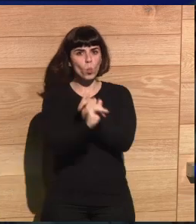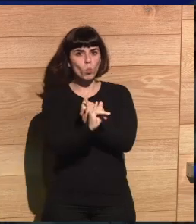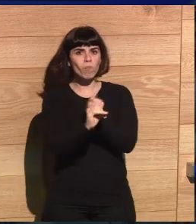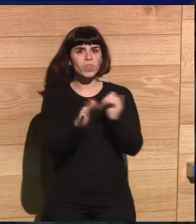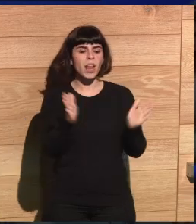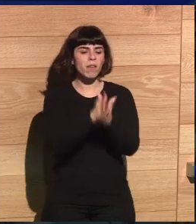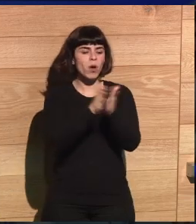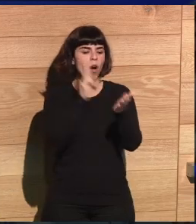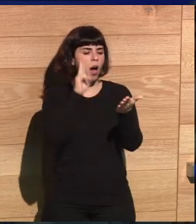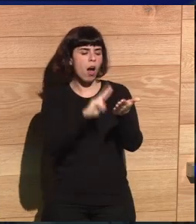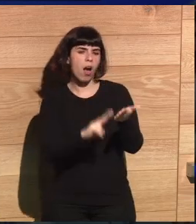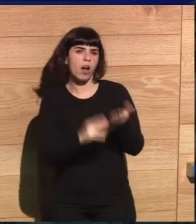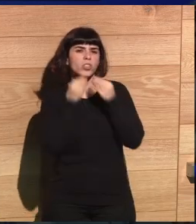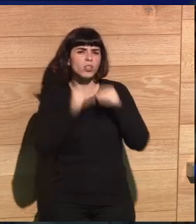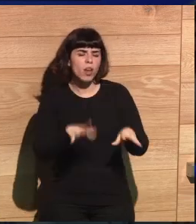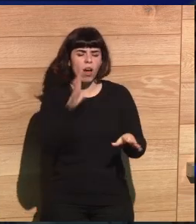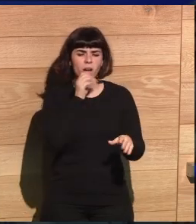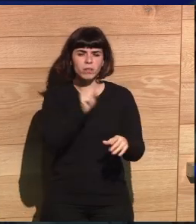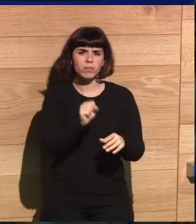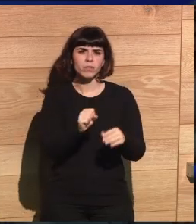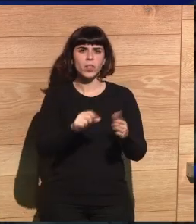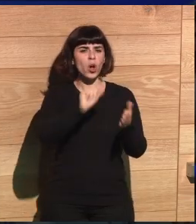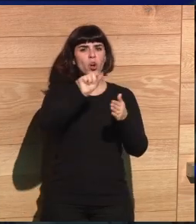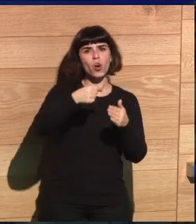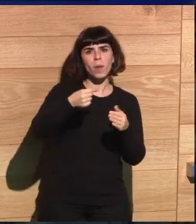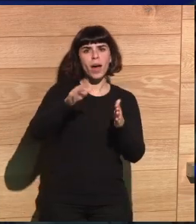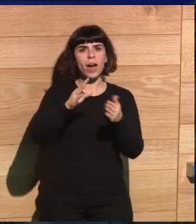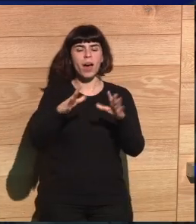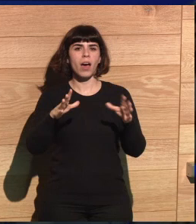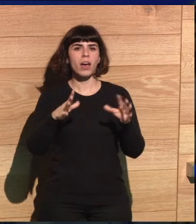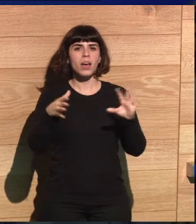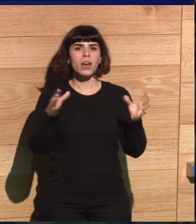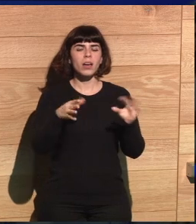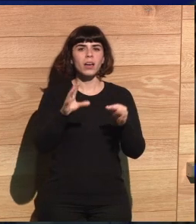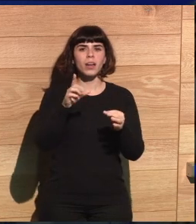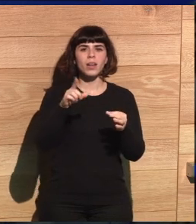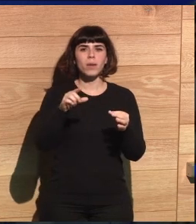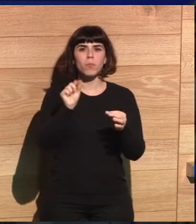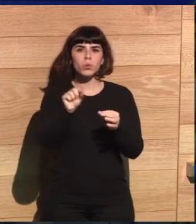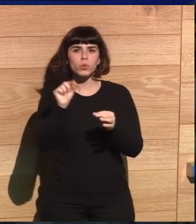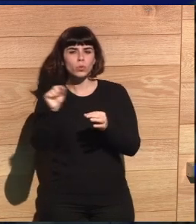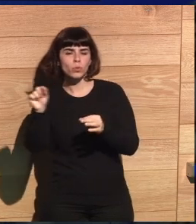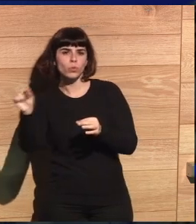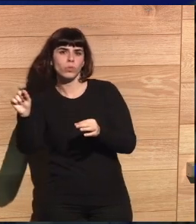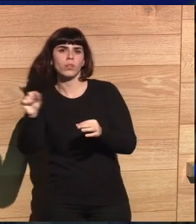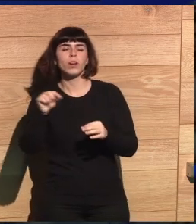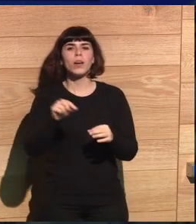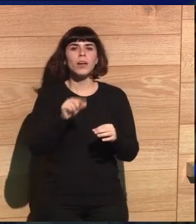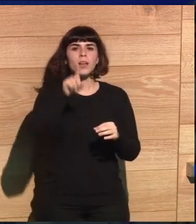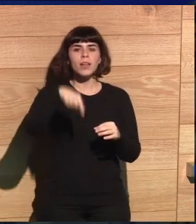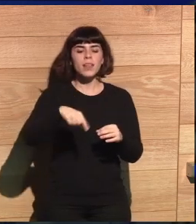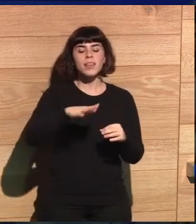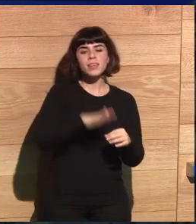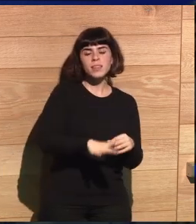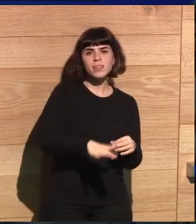manera de entender la vida fue a través de las palabras, de las comas, de las rimas y de los puntos suspensivos. Era una niña a la que le encantaba